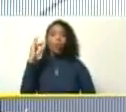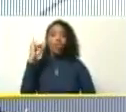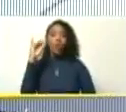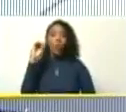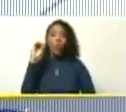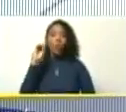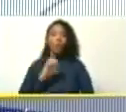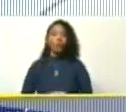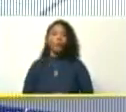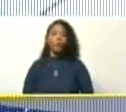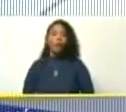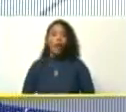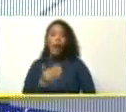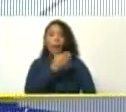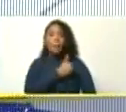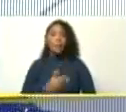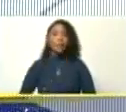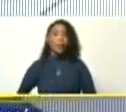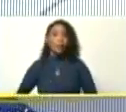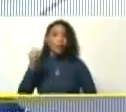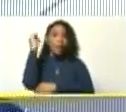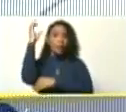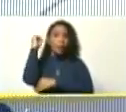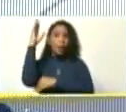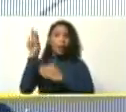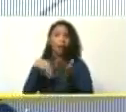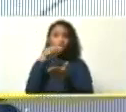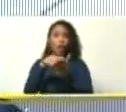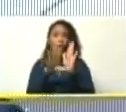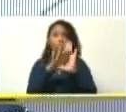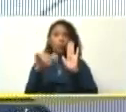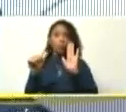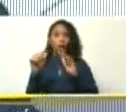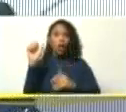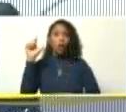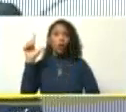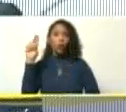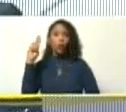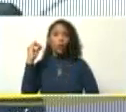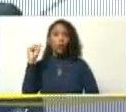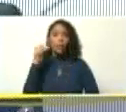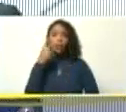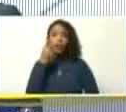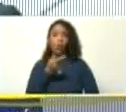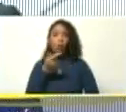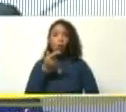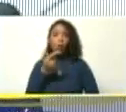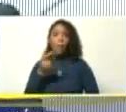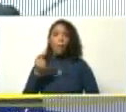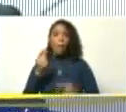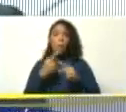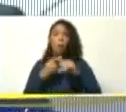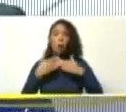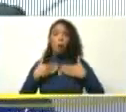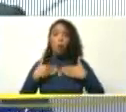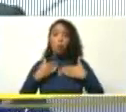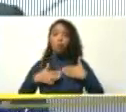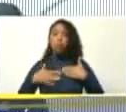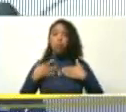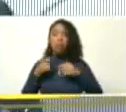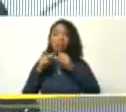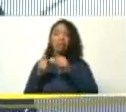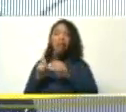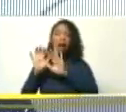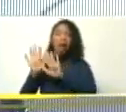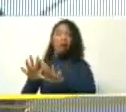El presidente de la Asamblea Nacional Constituyente, Luis Miquilena, comentó: por mí se pueden quedar